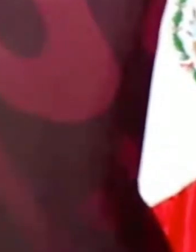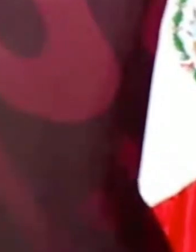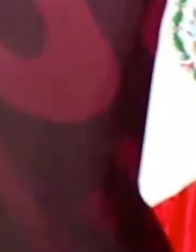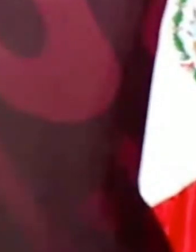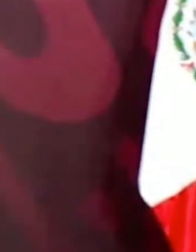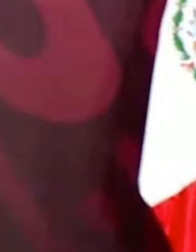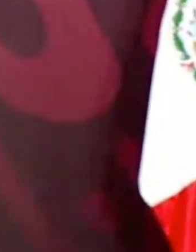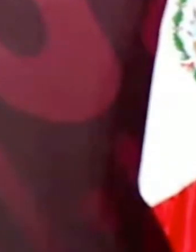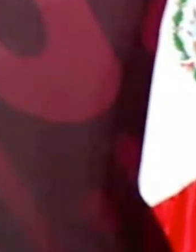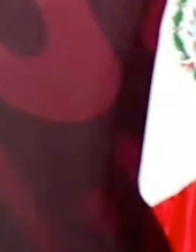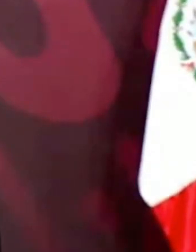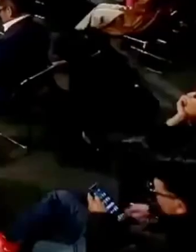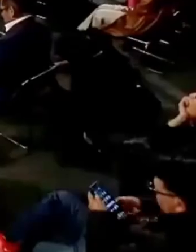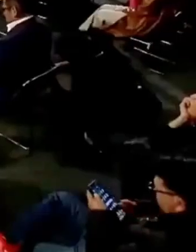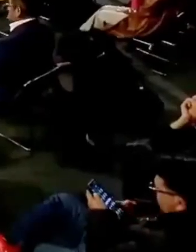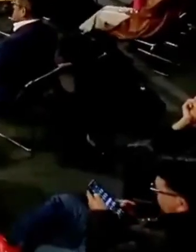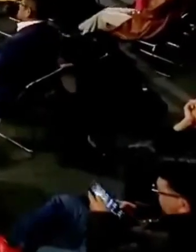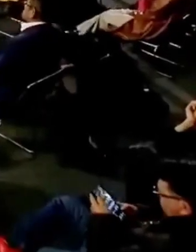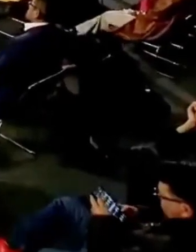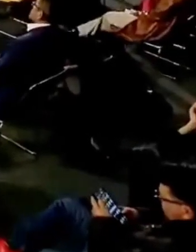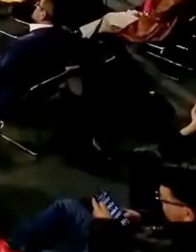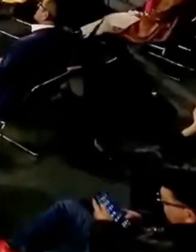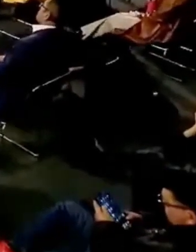todas maneras me da pavor.